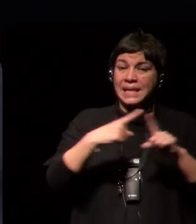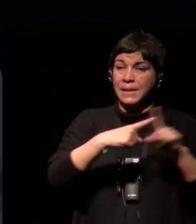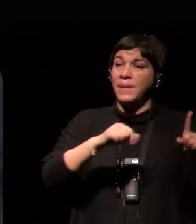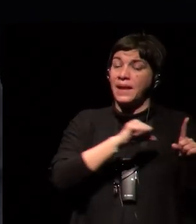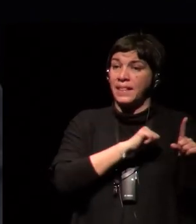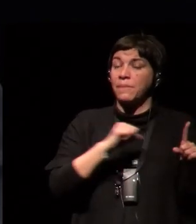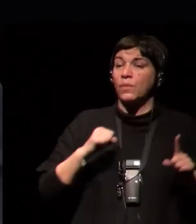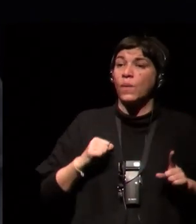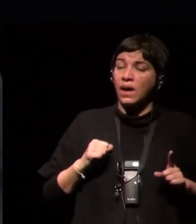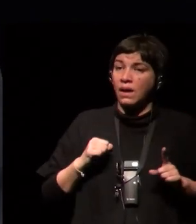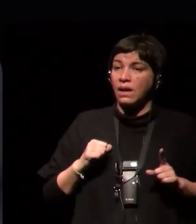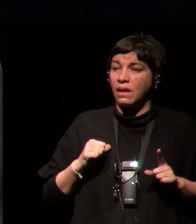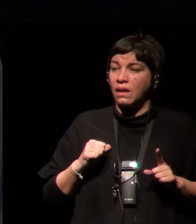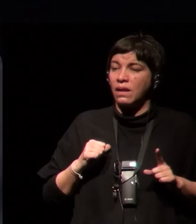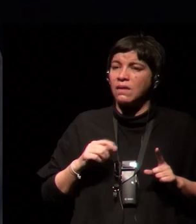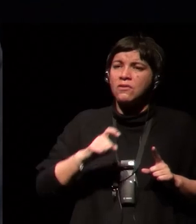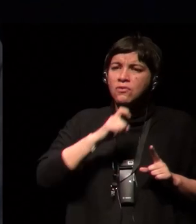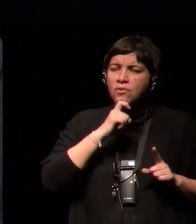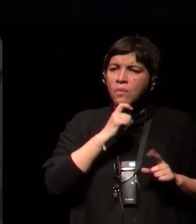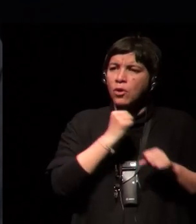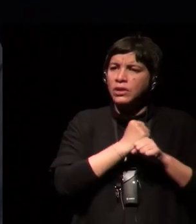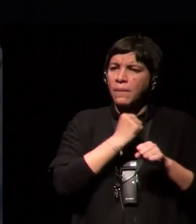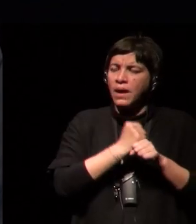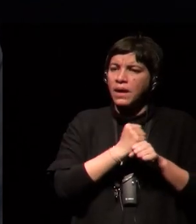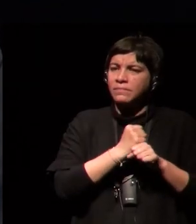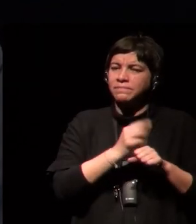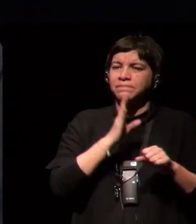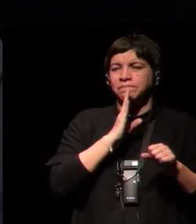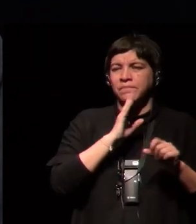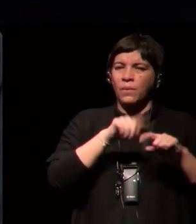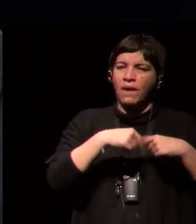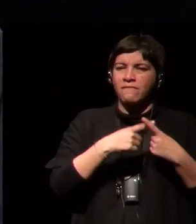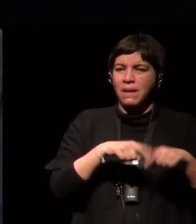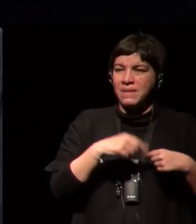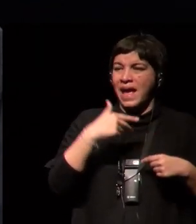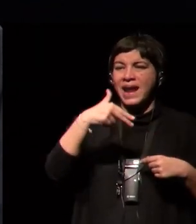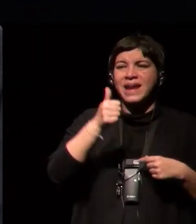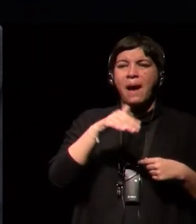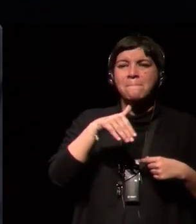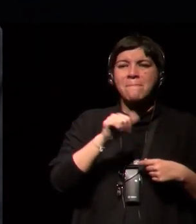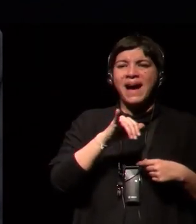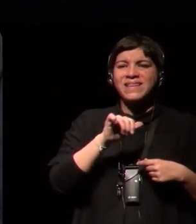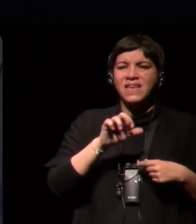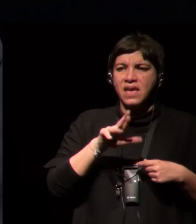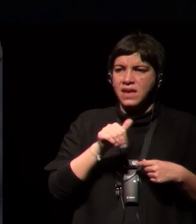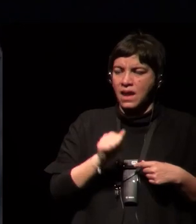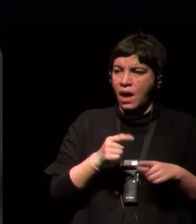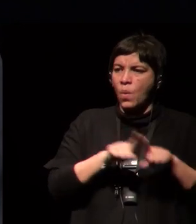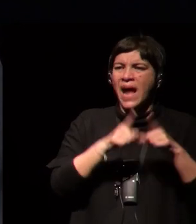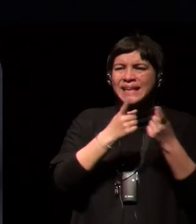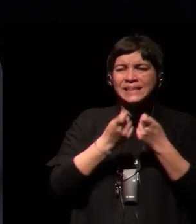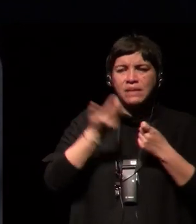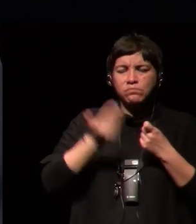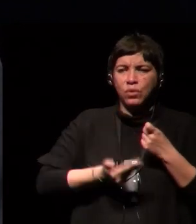trabajábamos con los distintos miembros de la familia Namajira que tenían necesidades muy importantes con relación a la